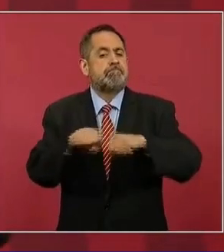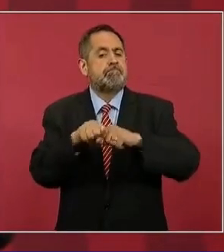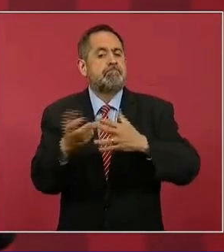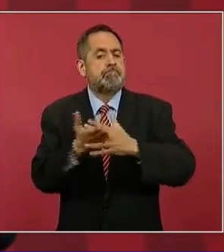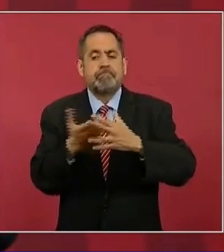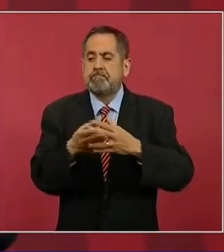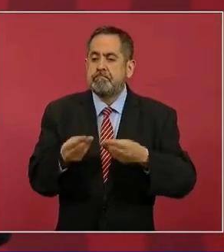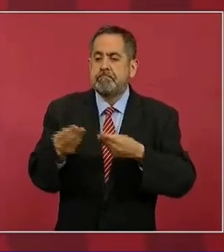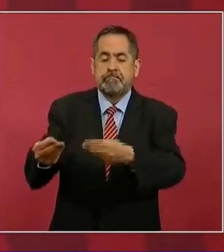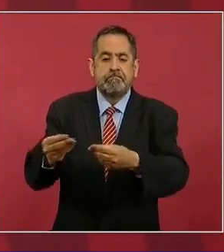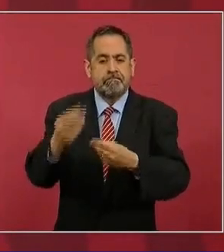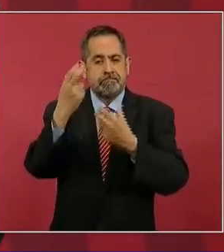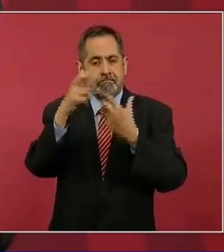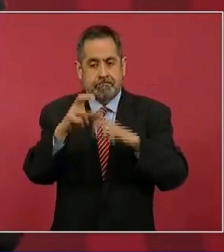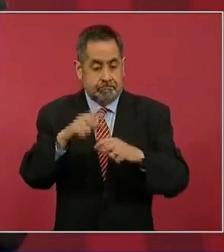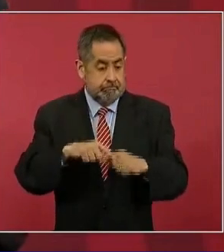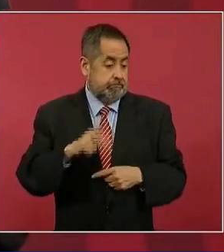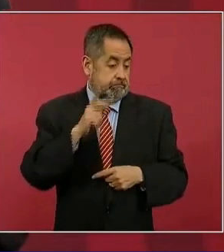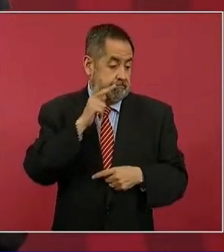que tenía Pemex en Repsol